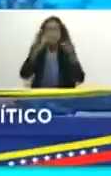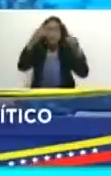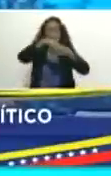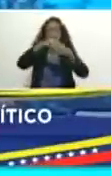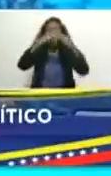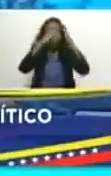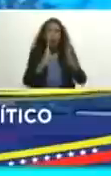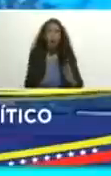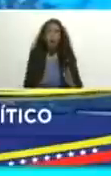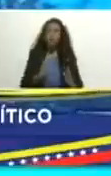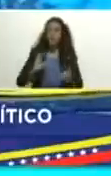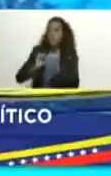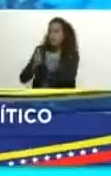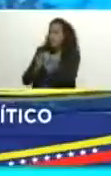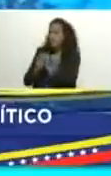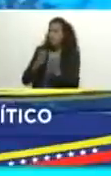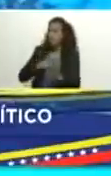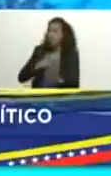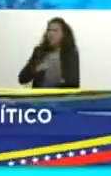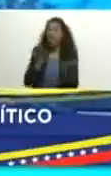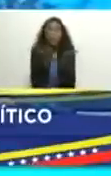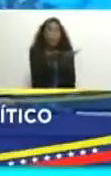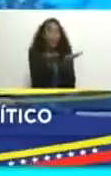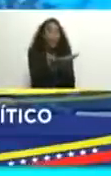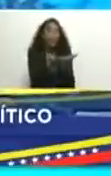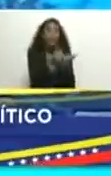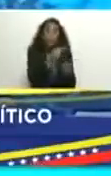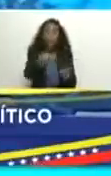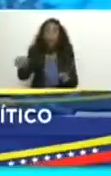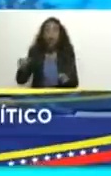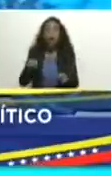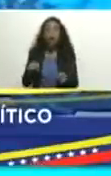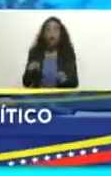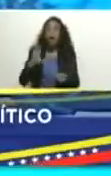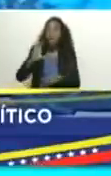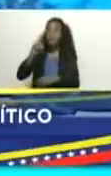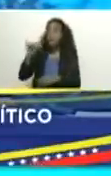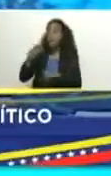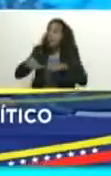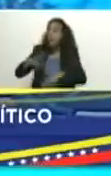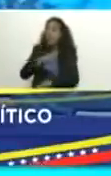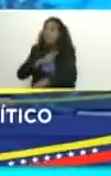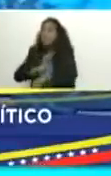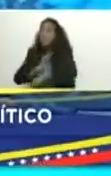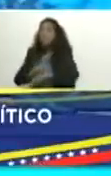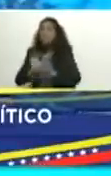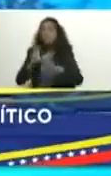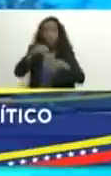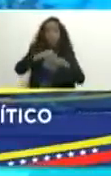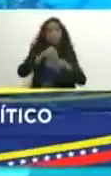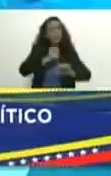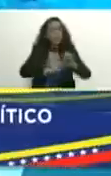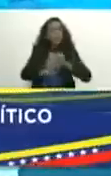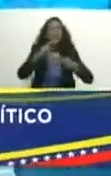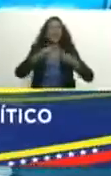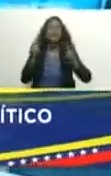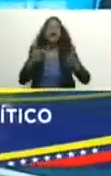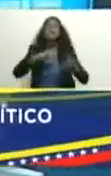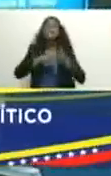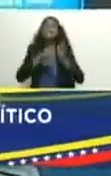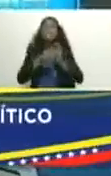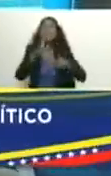en tu cancha, en tu escuela, en tu CDI, defender la paz